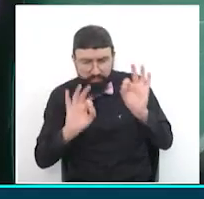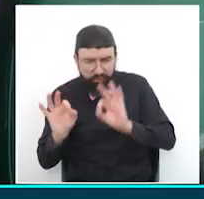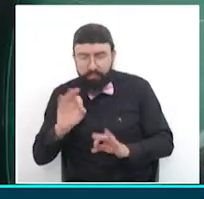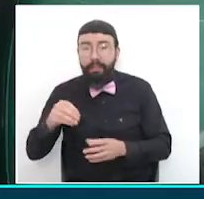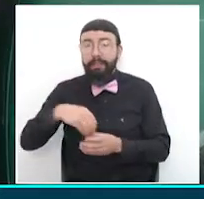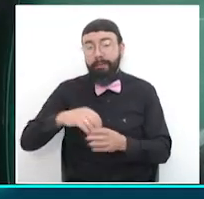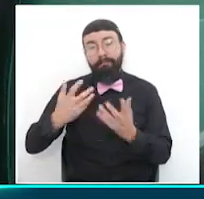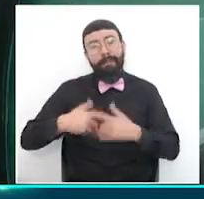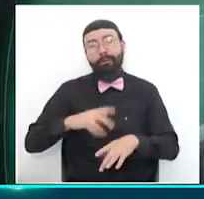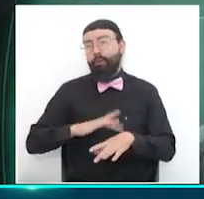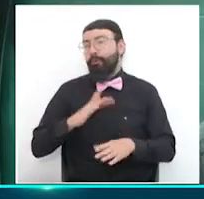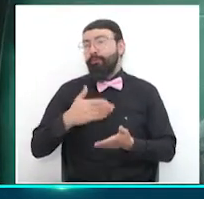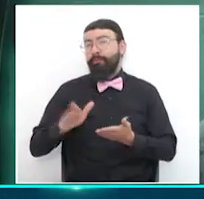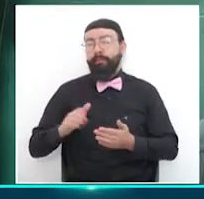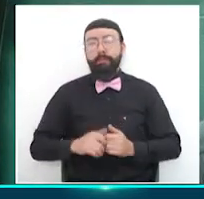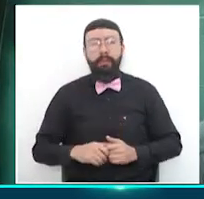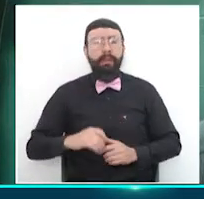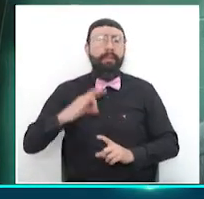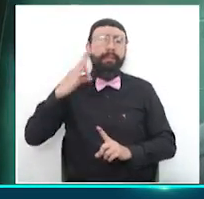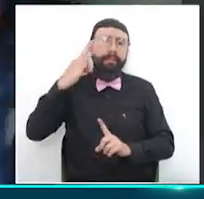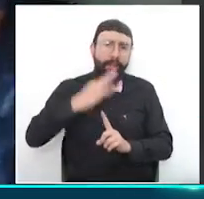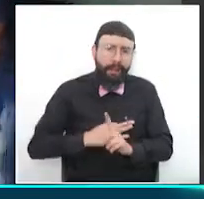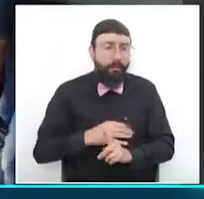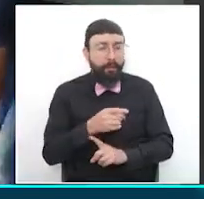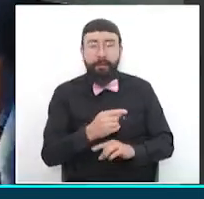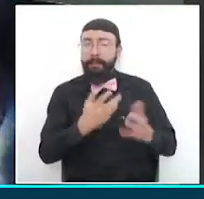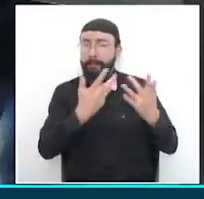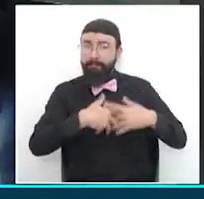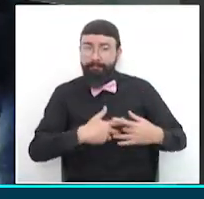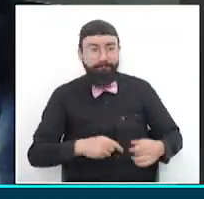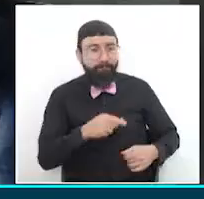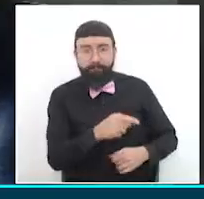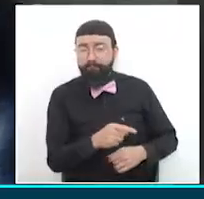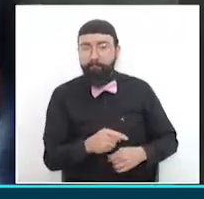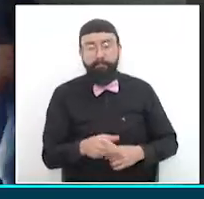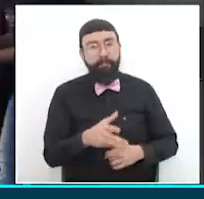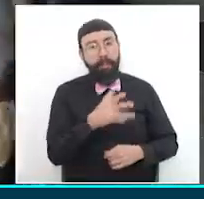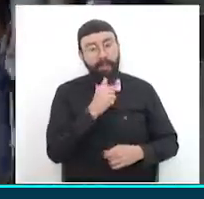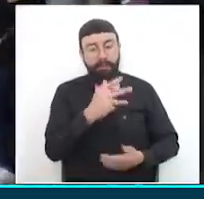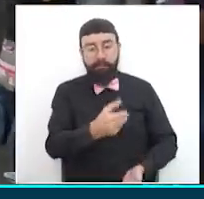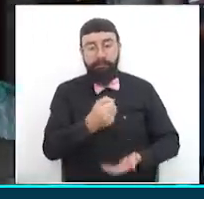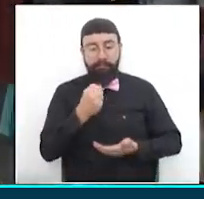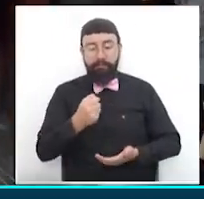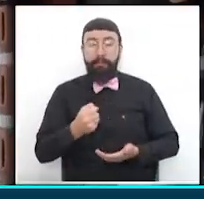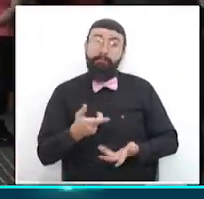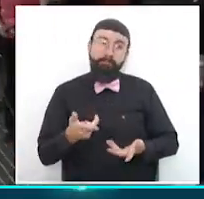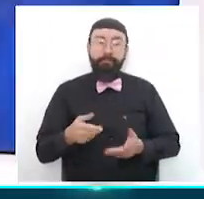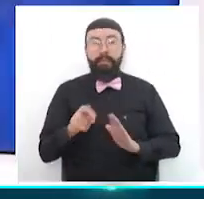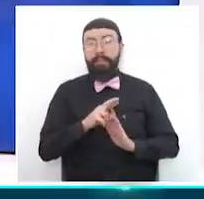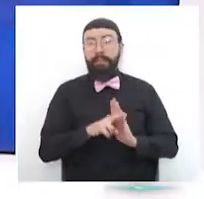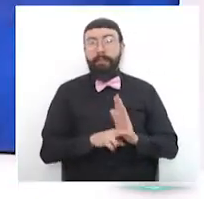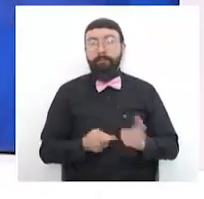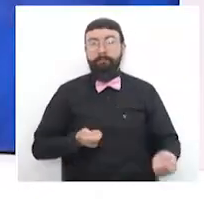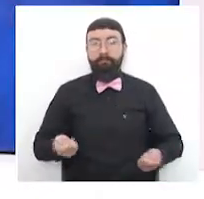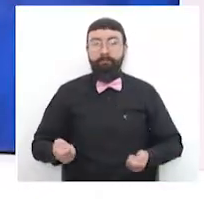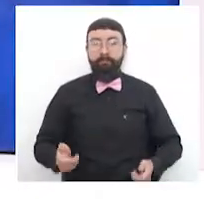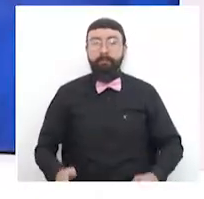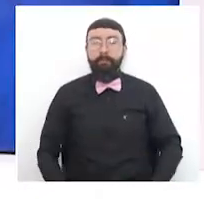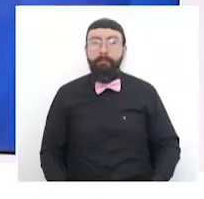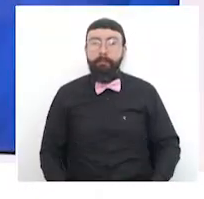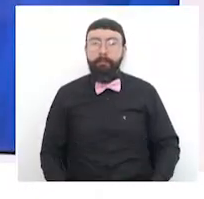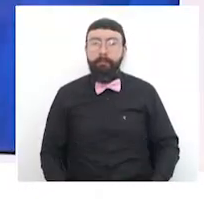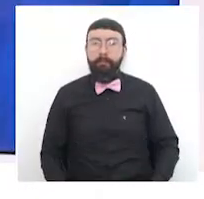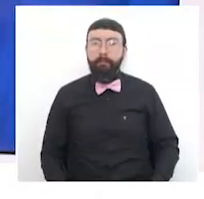empresa. Son más de 3 meses que las empresas vinculadas al operador de transporte público trabajan bajo restricciones. Tal parece